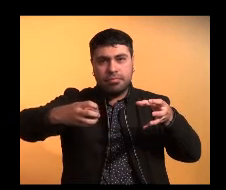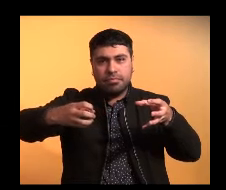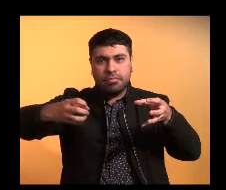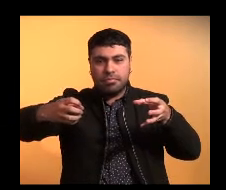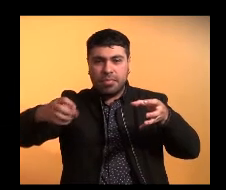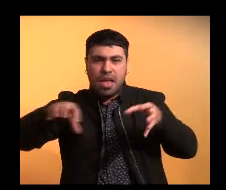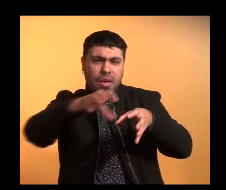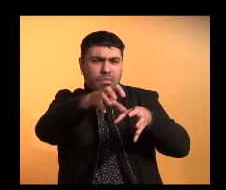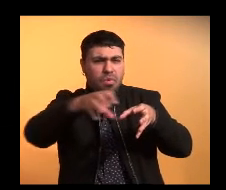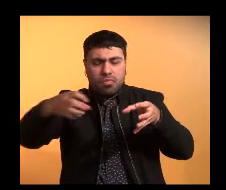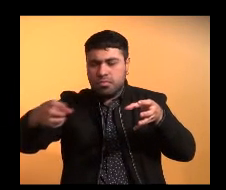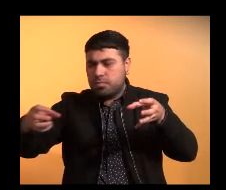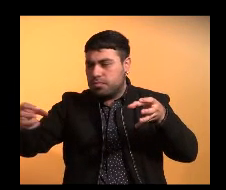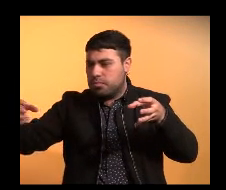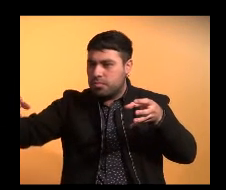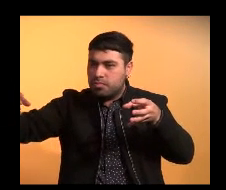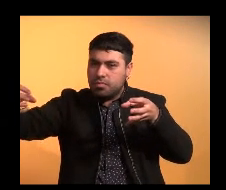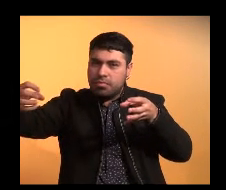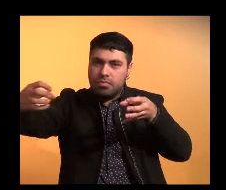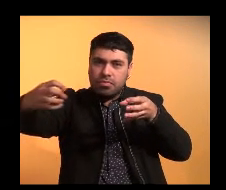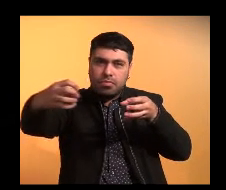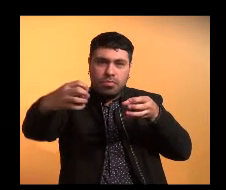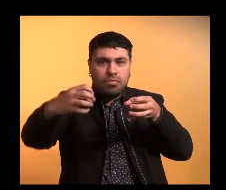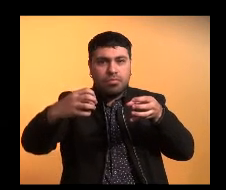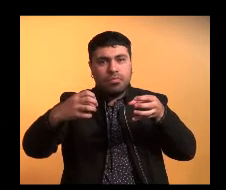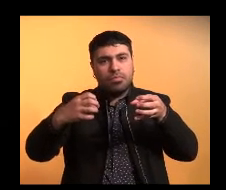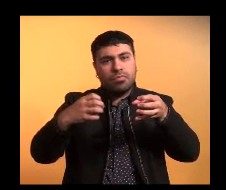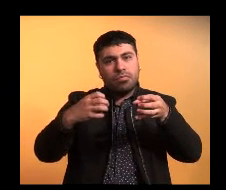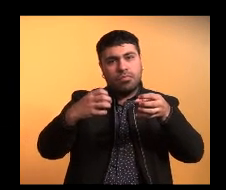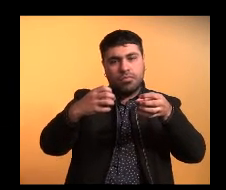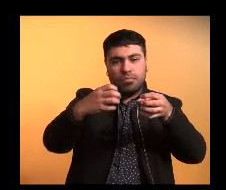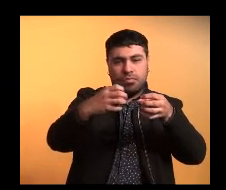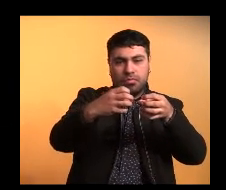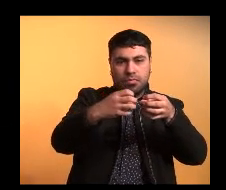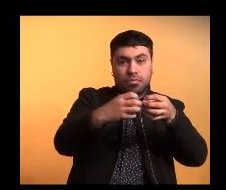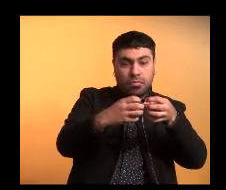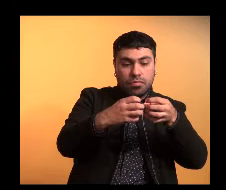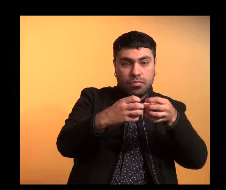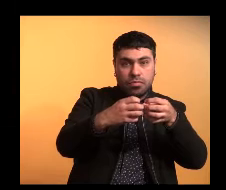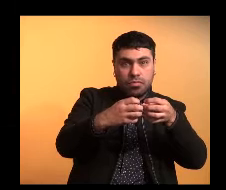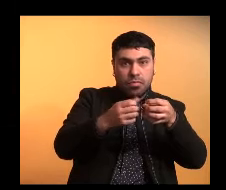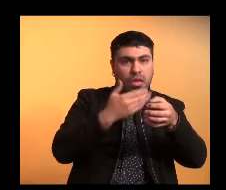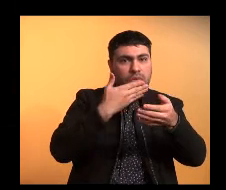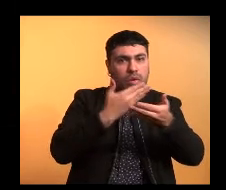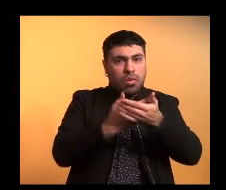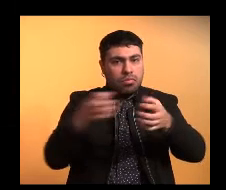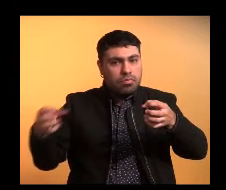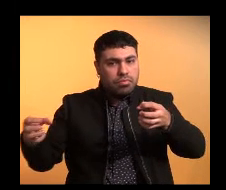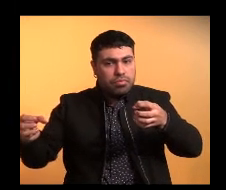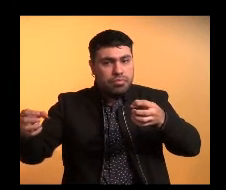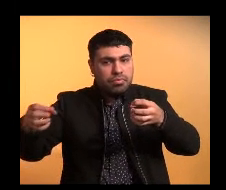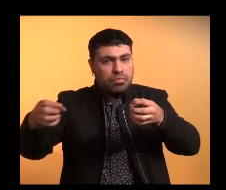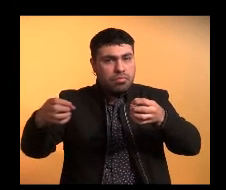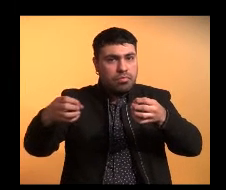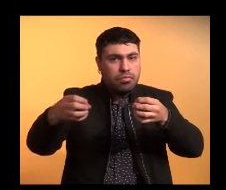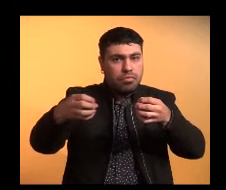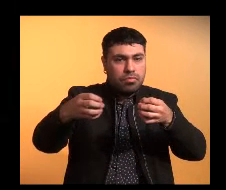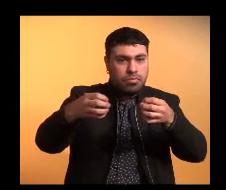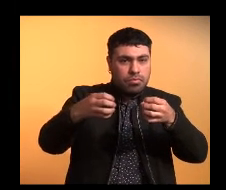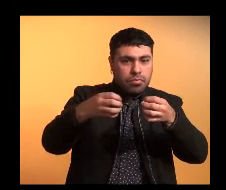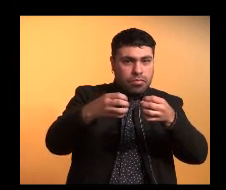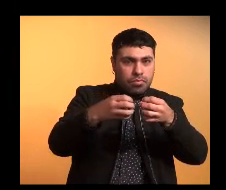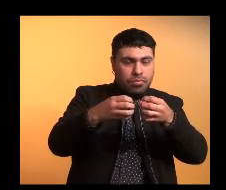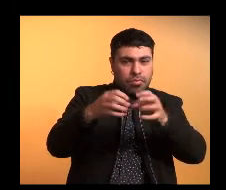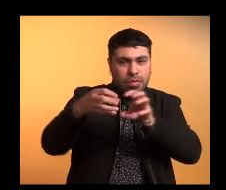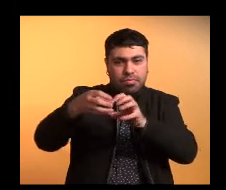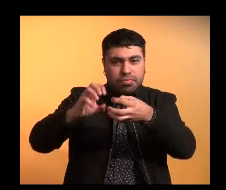regresan a la zona costera, y al regresar a la zona costera tienen un efecto abrasivo muy importante. Entonces van